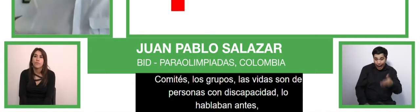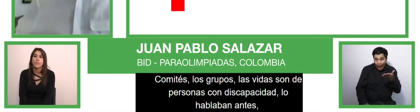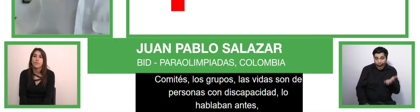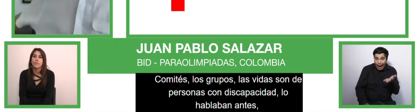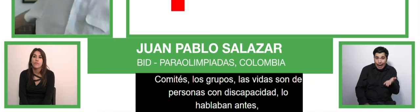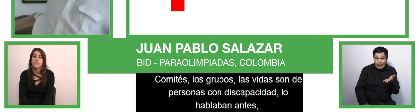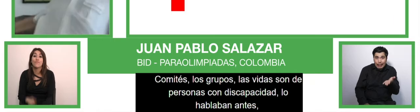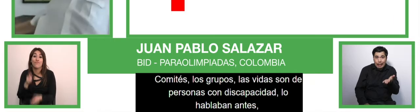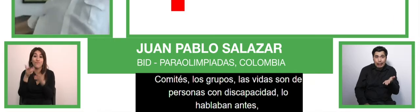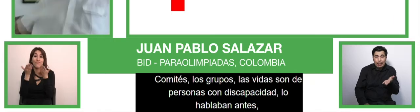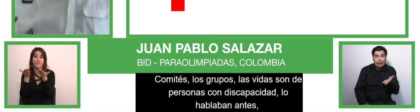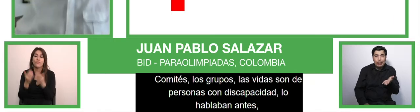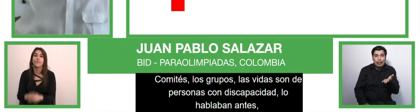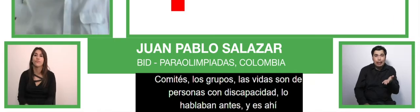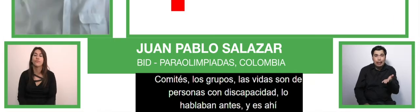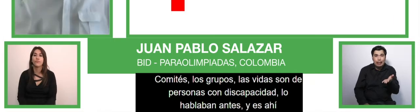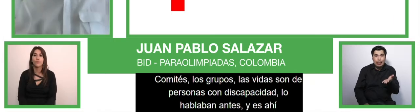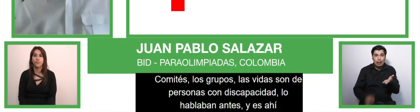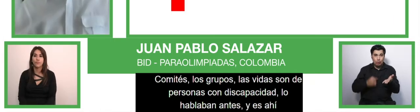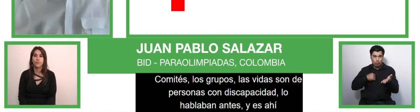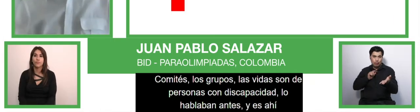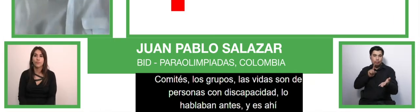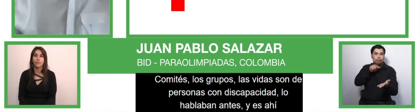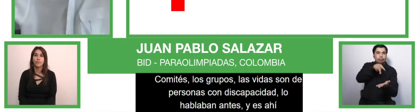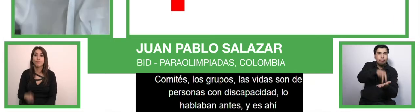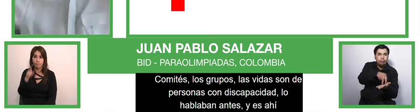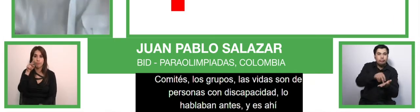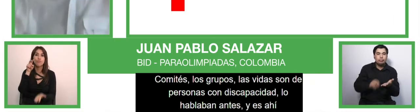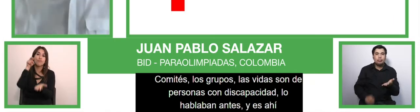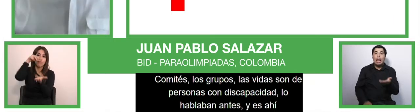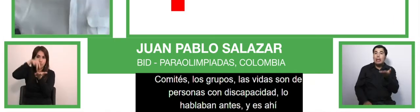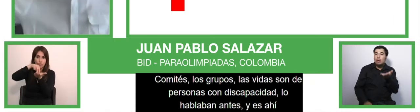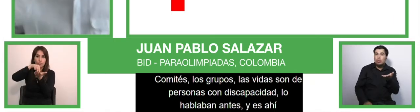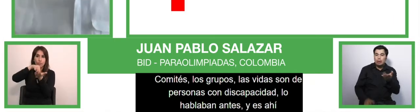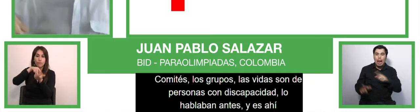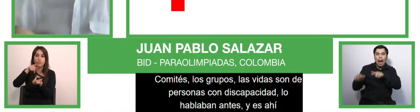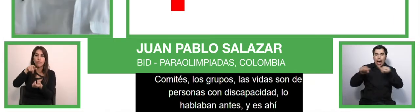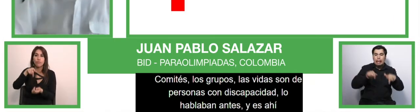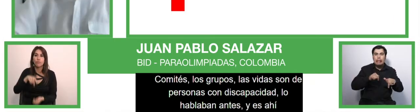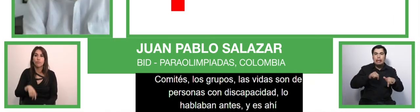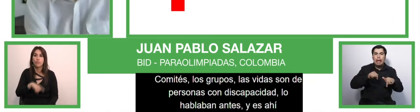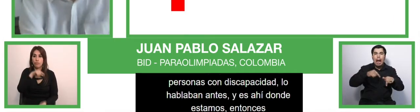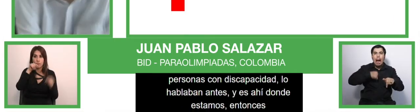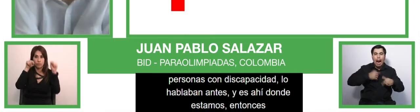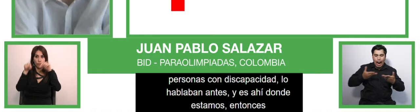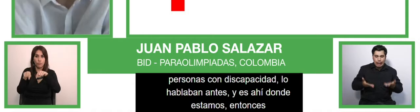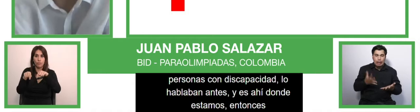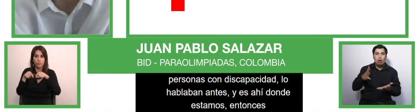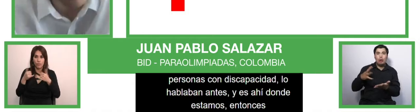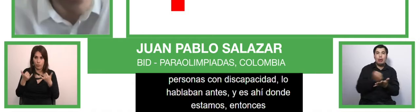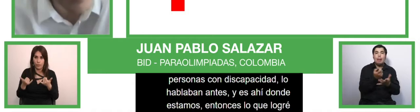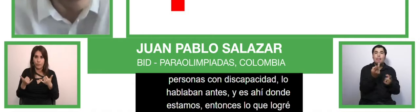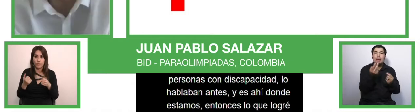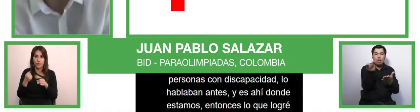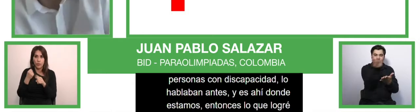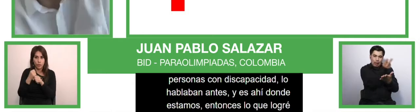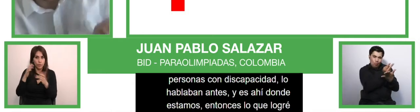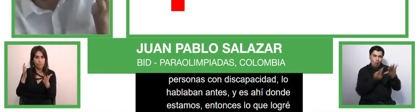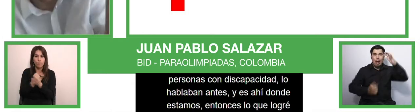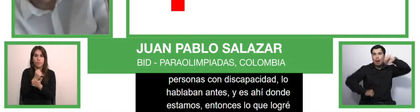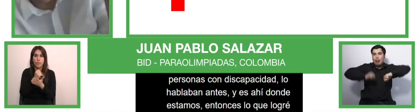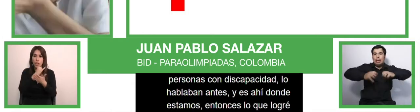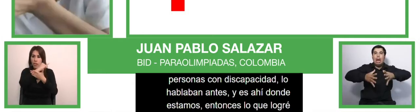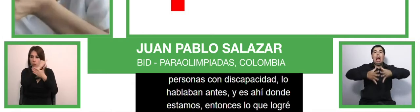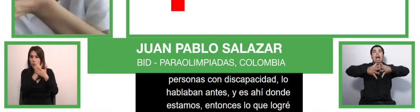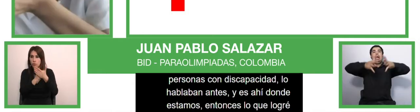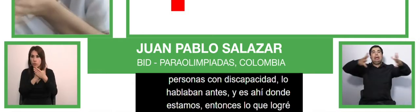es ahí donde estamos. Entonces, bueno, acá lo que logré en este momento es como dibujar la máquina grande y entender